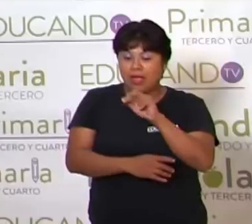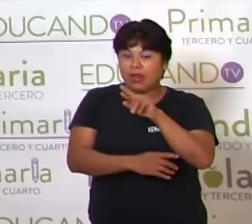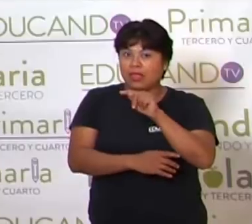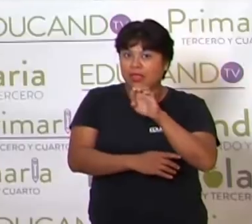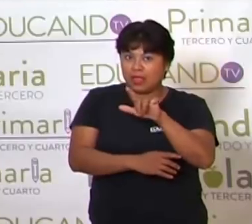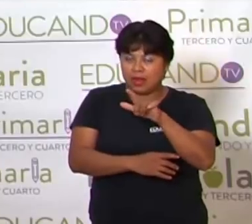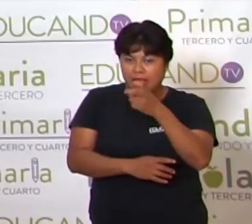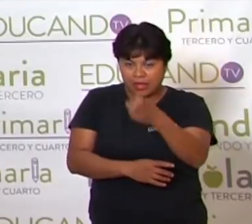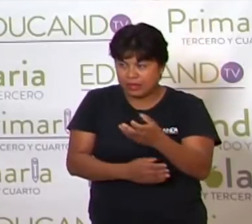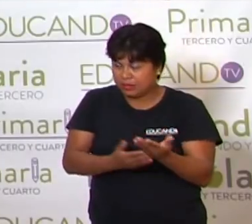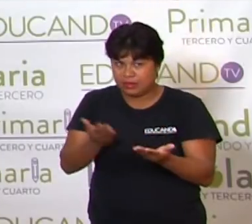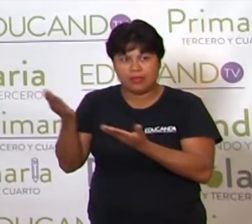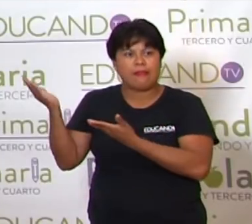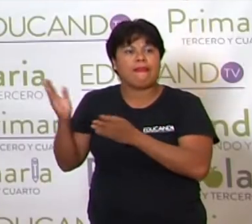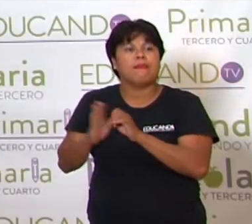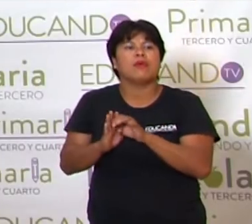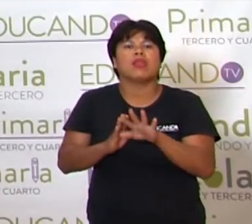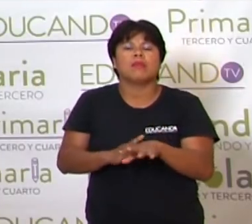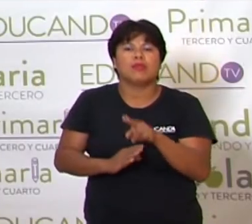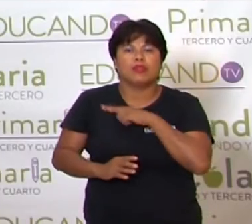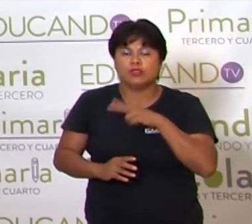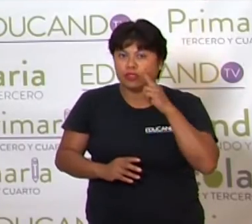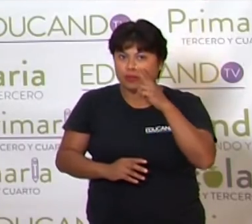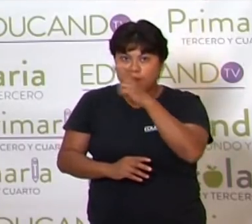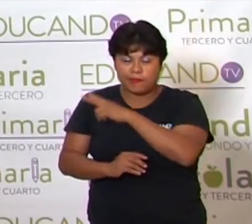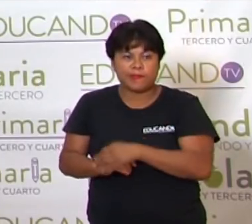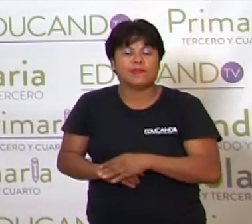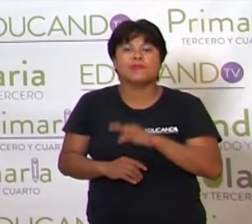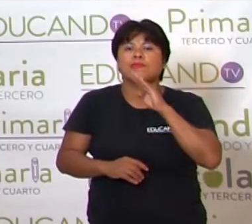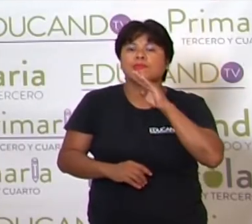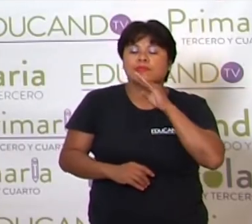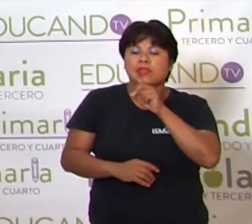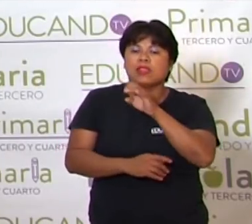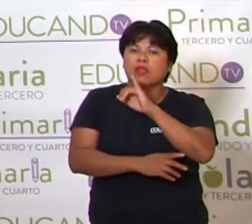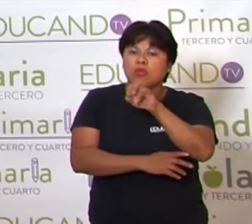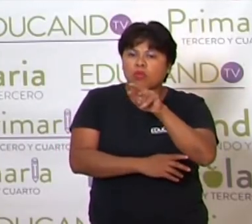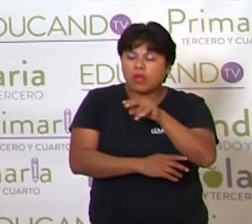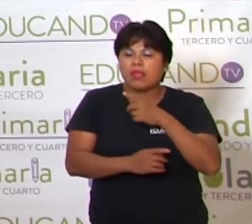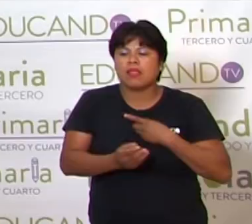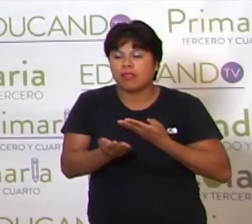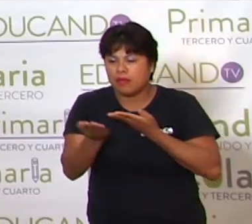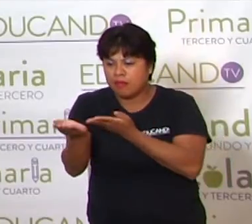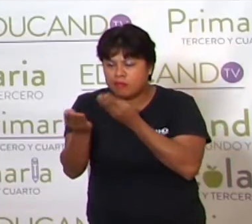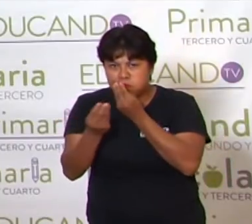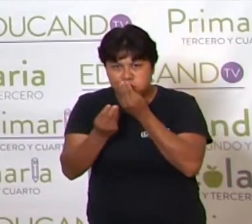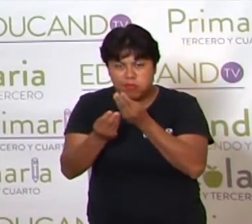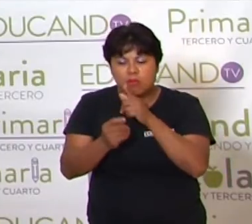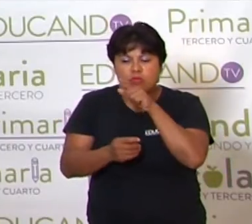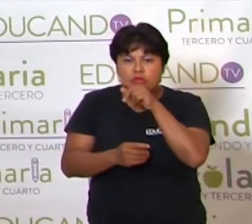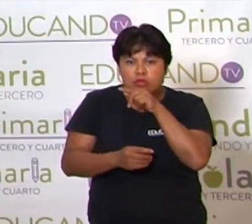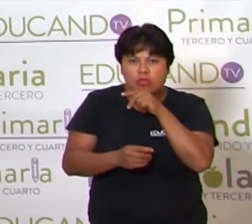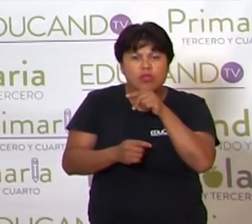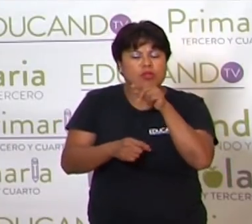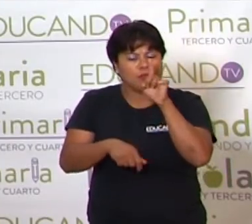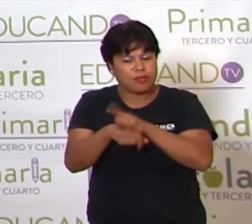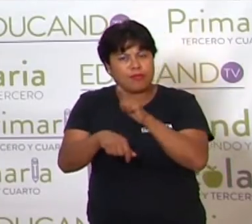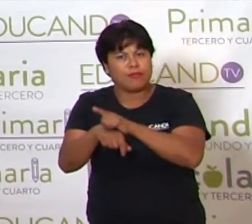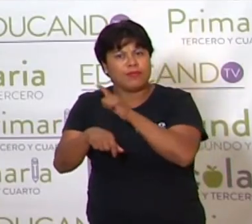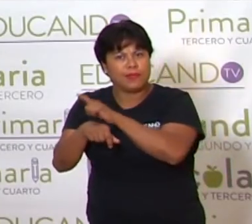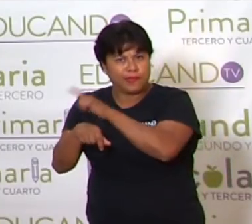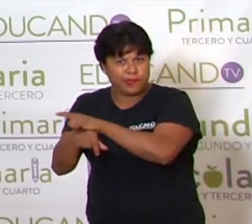es por ejemplo, lo que vemos acá. La mamá de Juan le daba de comer pollito todos los